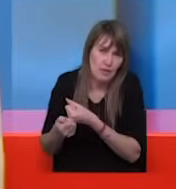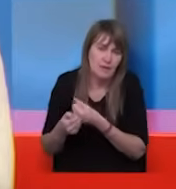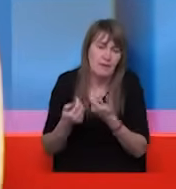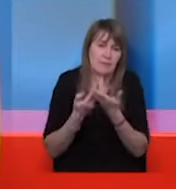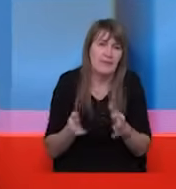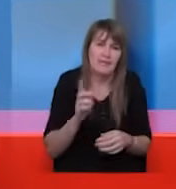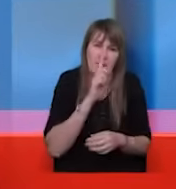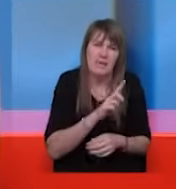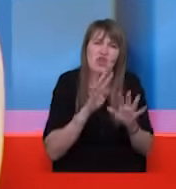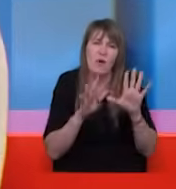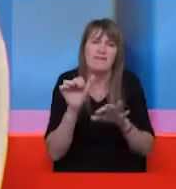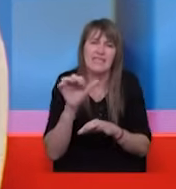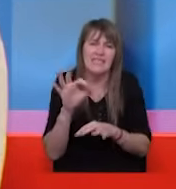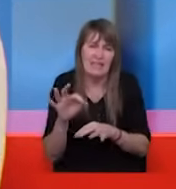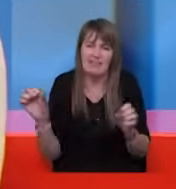haciendo atentados, ¿no?